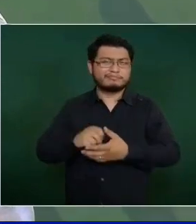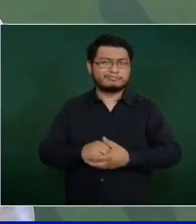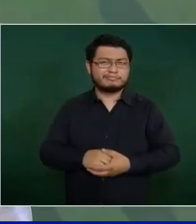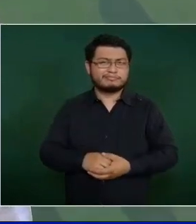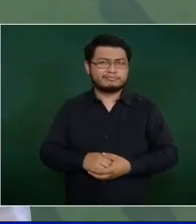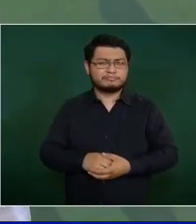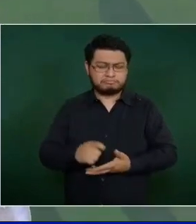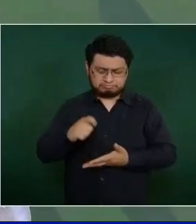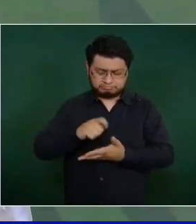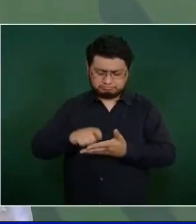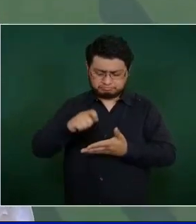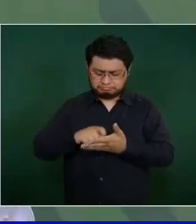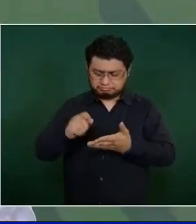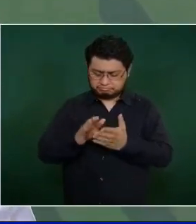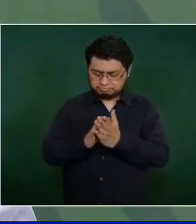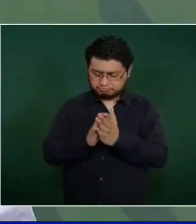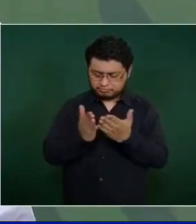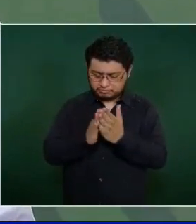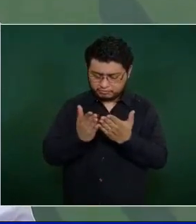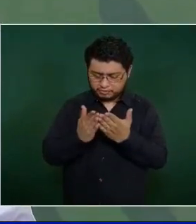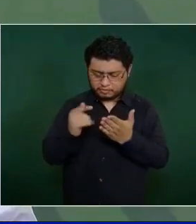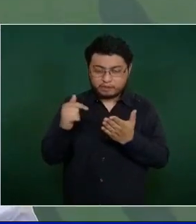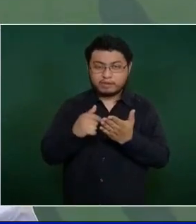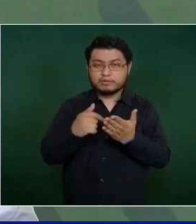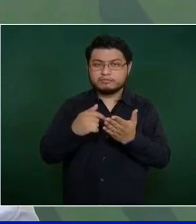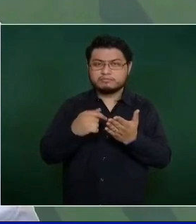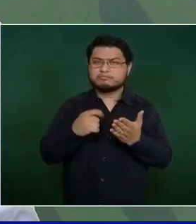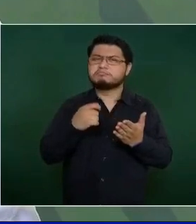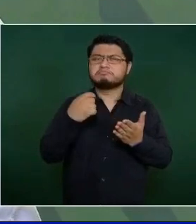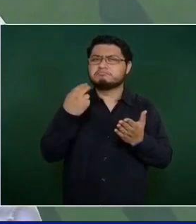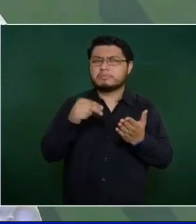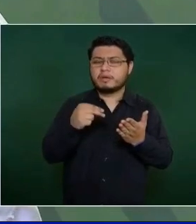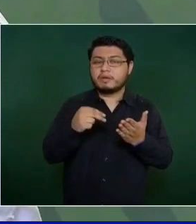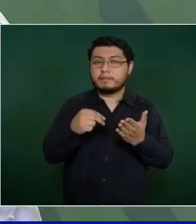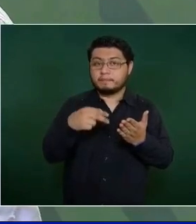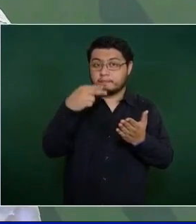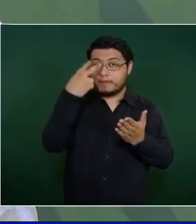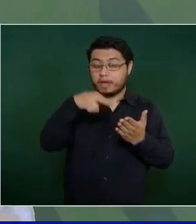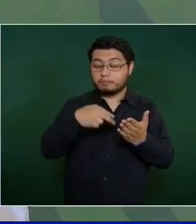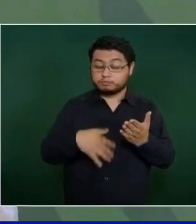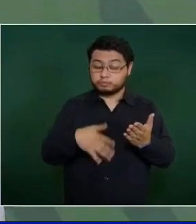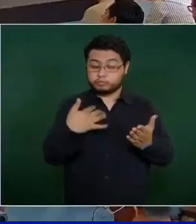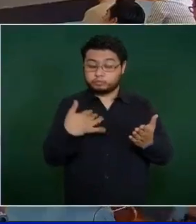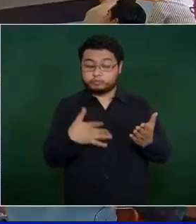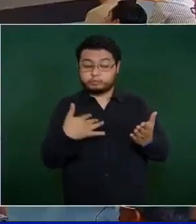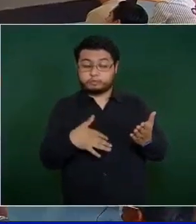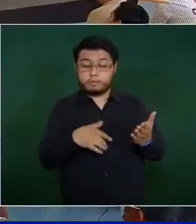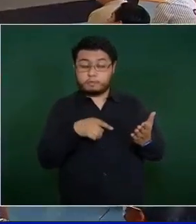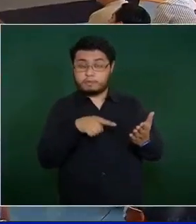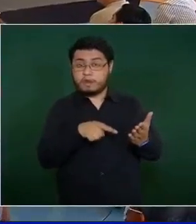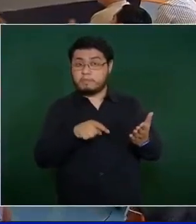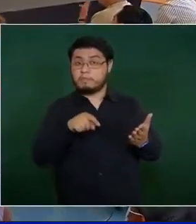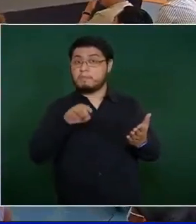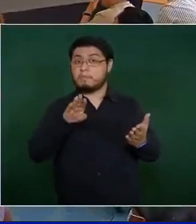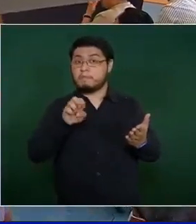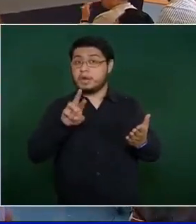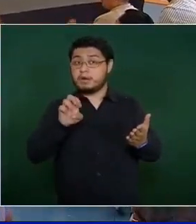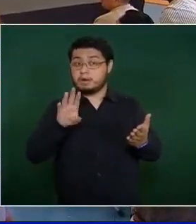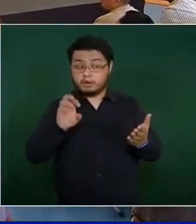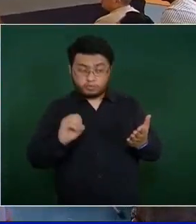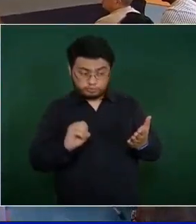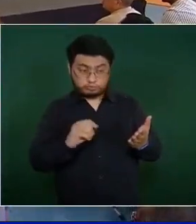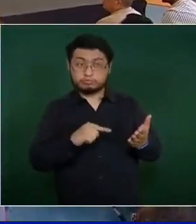que escribió un libro que se llama México Bárbaro. Y hay una escena